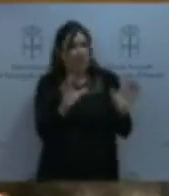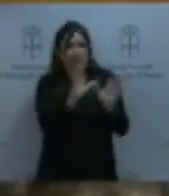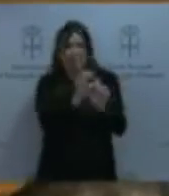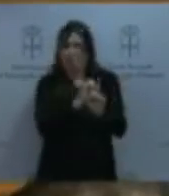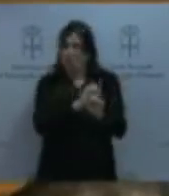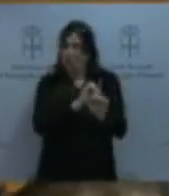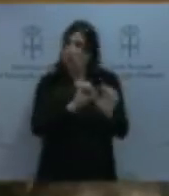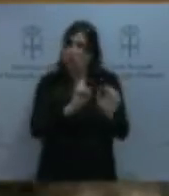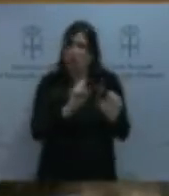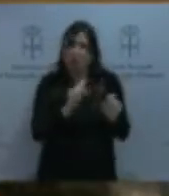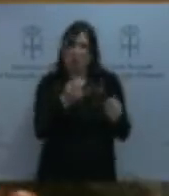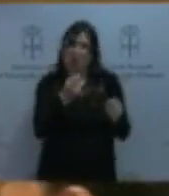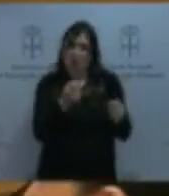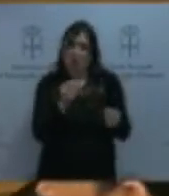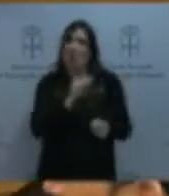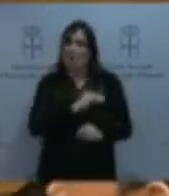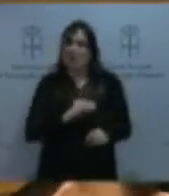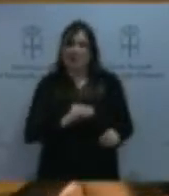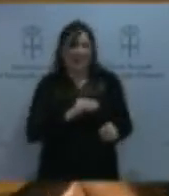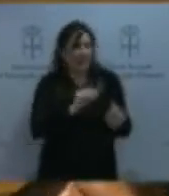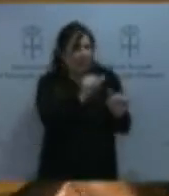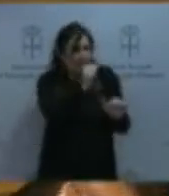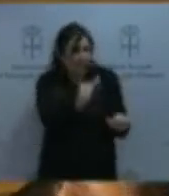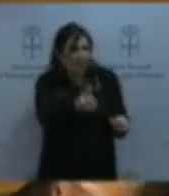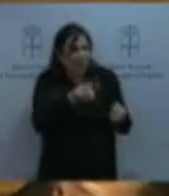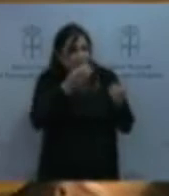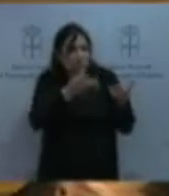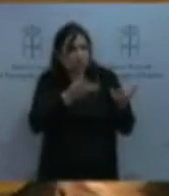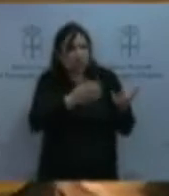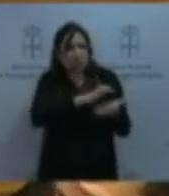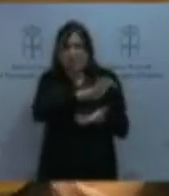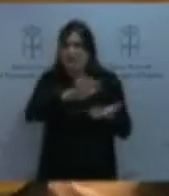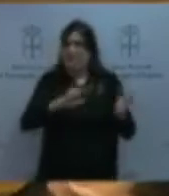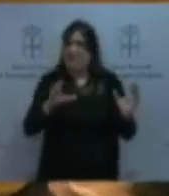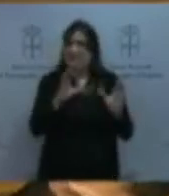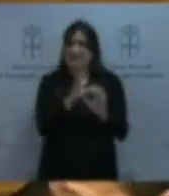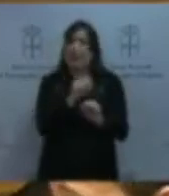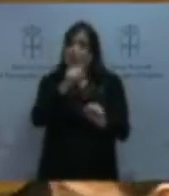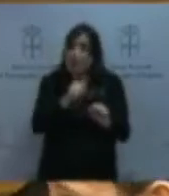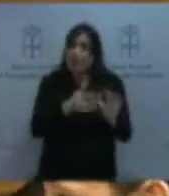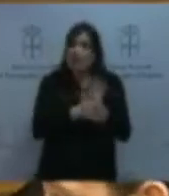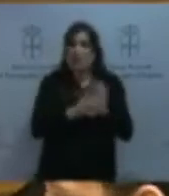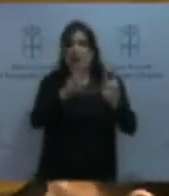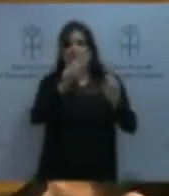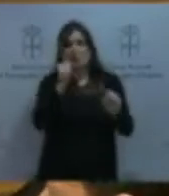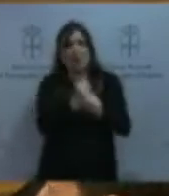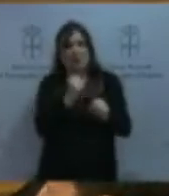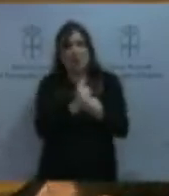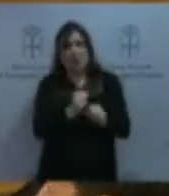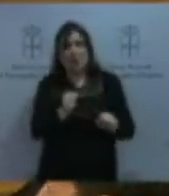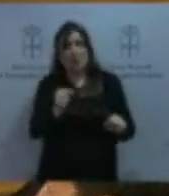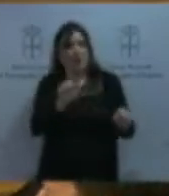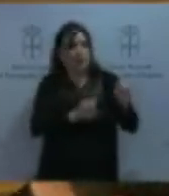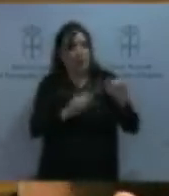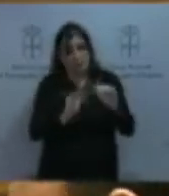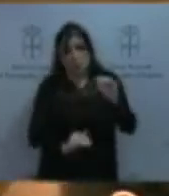hemos hablado de la brecha que existe en el empleo. Creo que todos estamos en desacuerdo con ello, o por lo menos la mayor parte de la